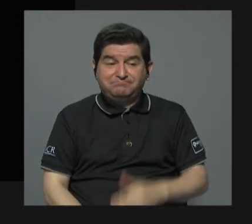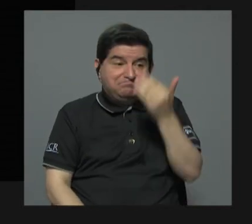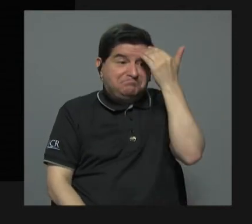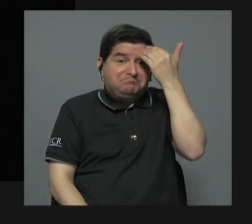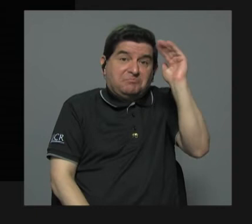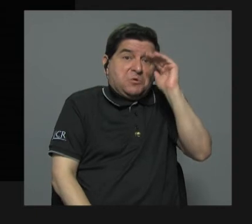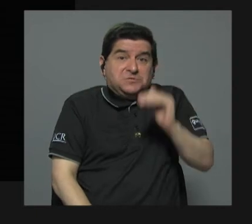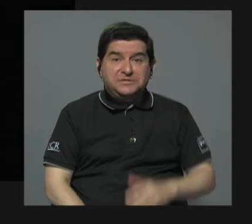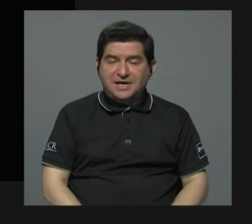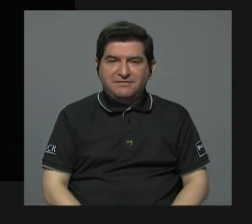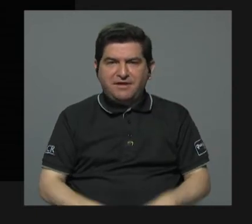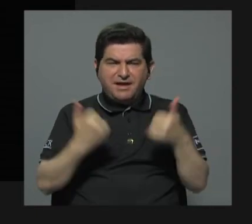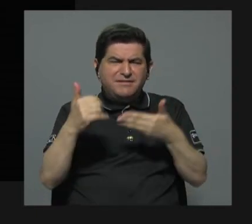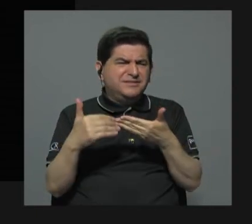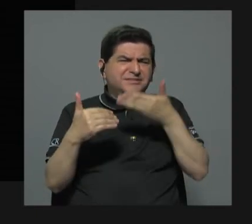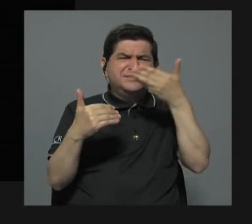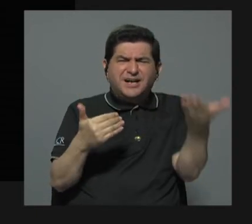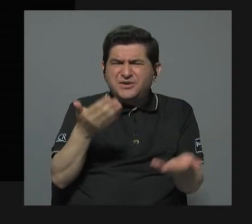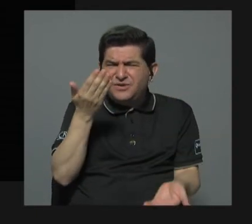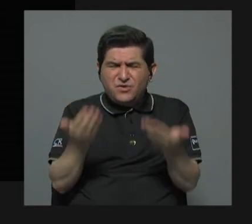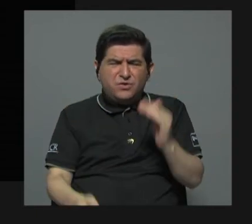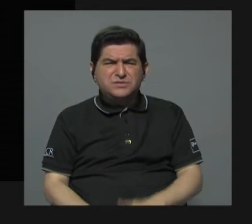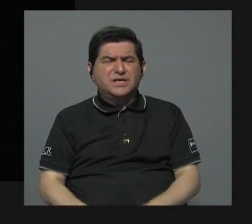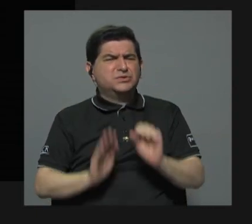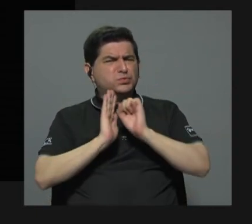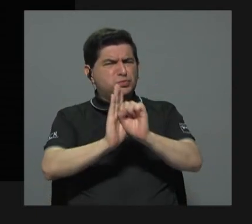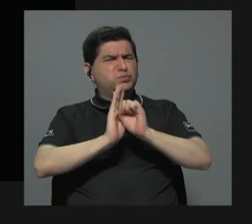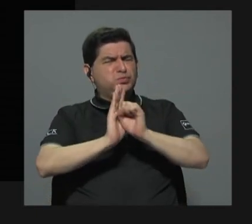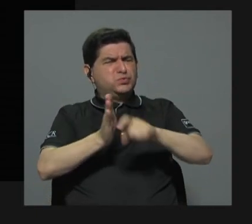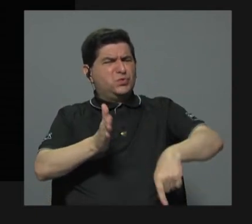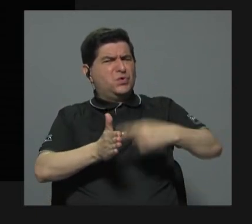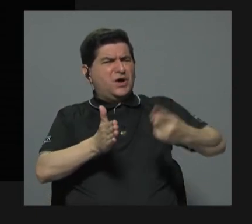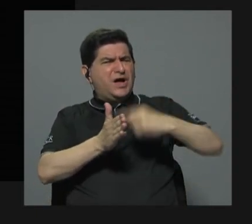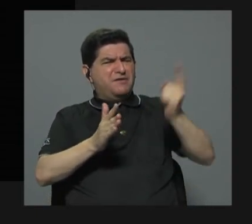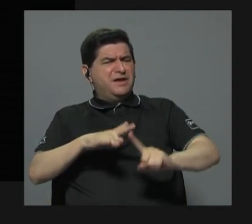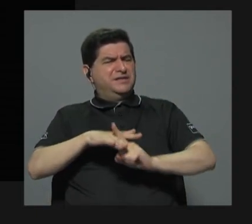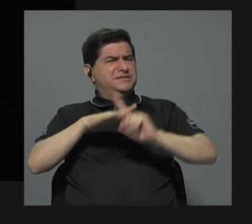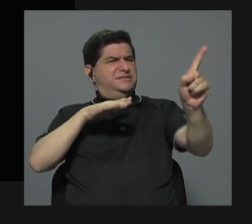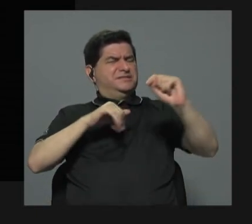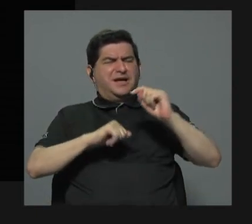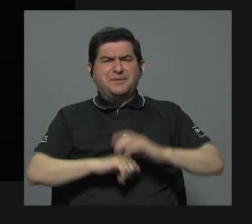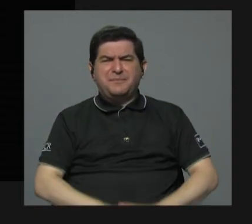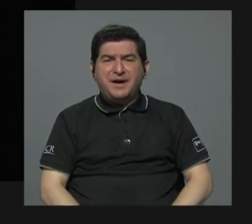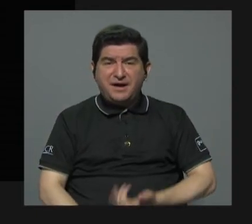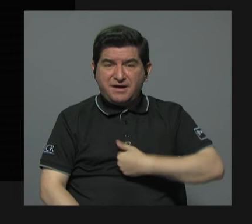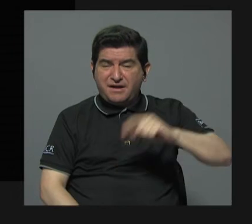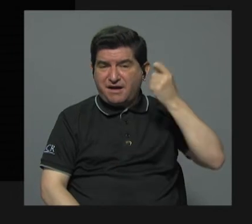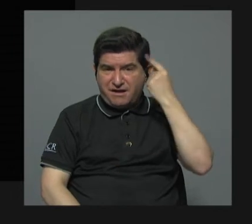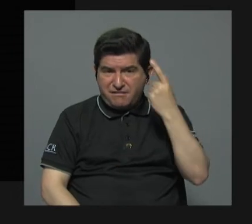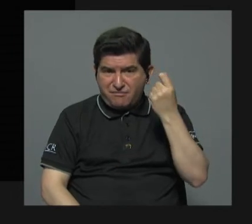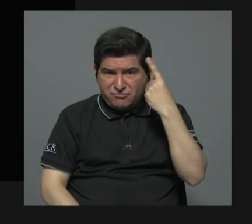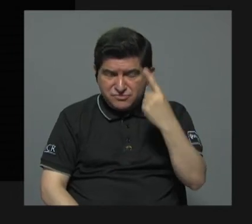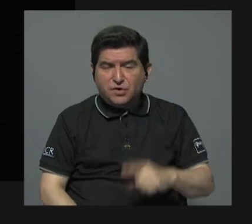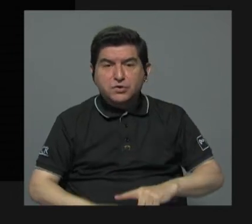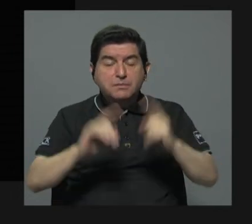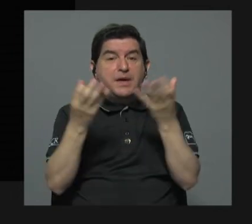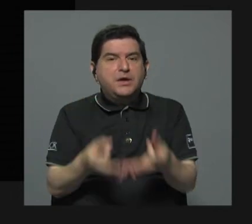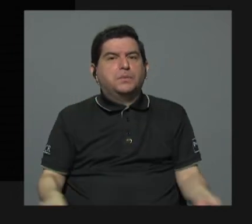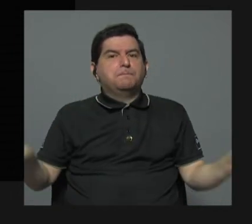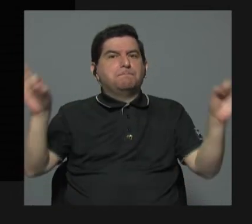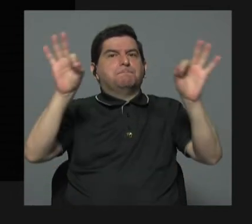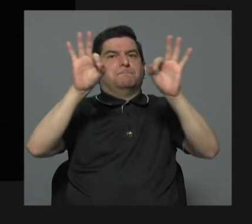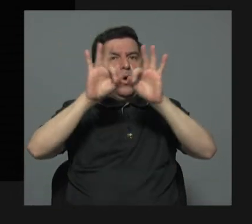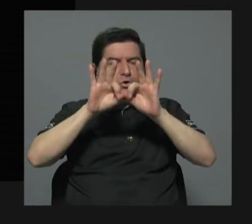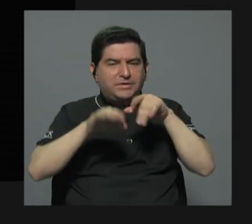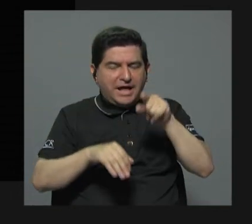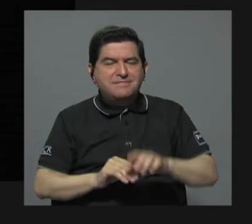sabemos, son ya elementos de gran simbolismo que muchas veces escapan a nosotros, ¿no? A nuestra comprensión. Pero lo más